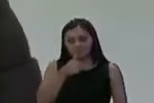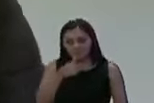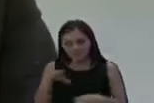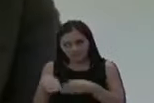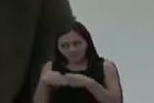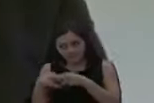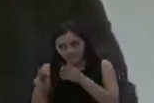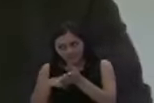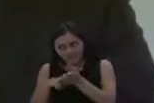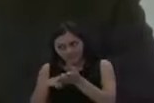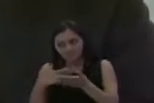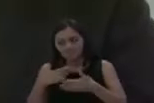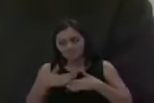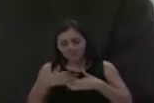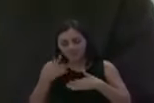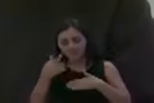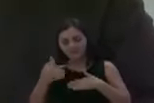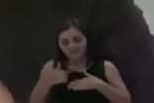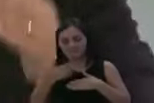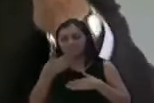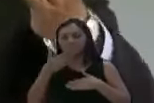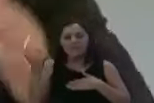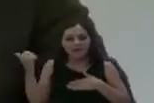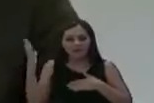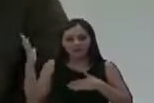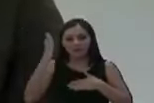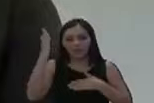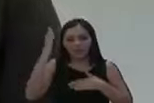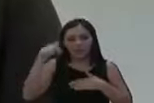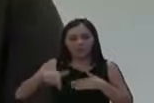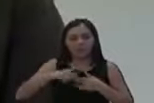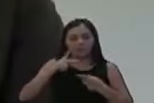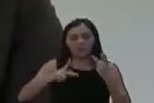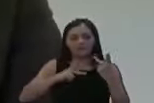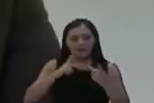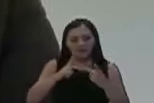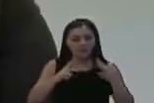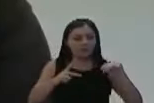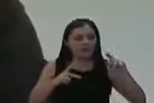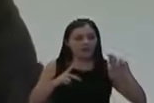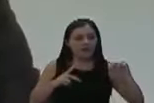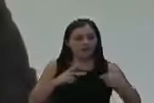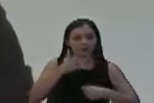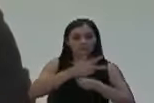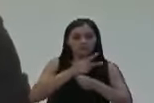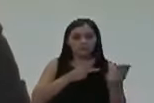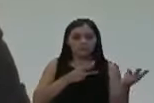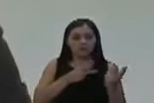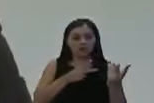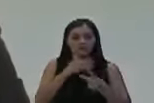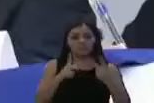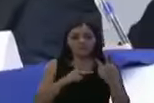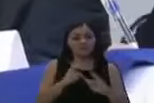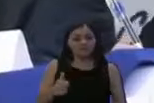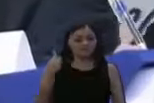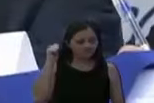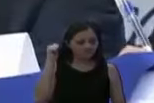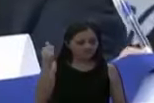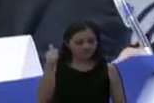reuniones para mí uno de los mejores prefectos como Mariano de todo el país sio miren las